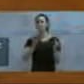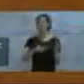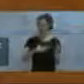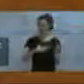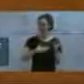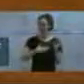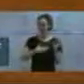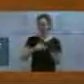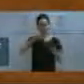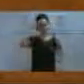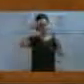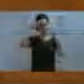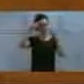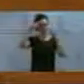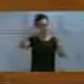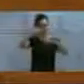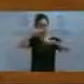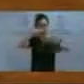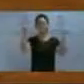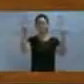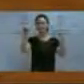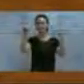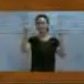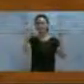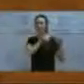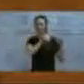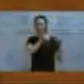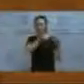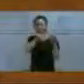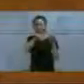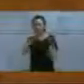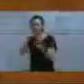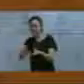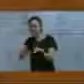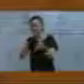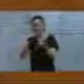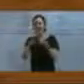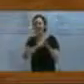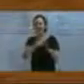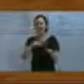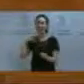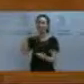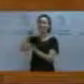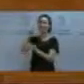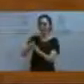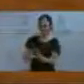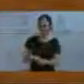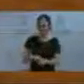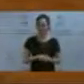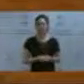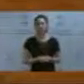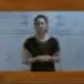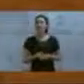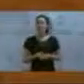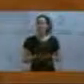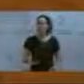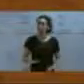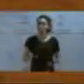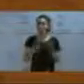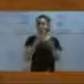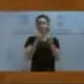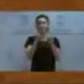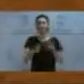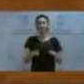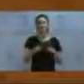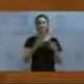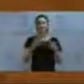el reconocimiento público al que tantos asturianos nos unimos año tras año, y la fiesta